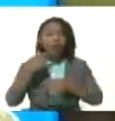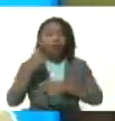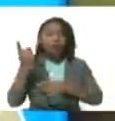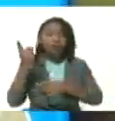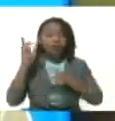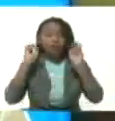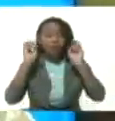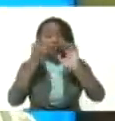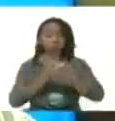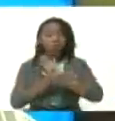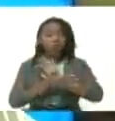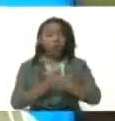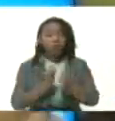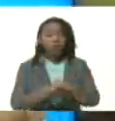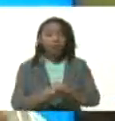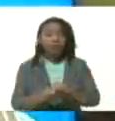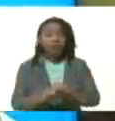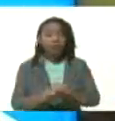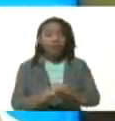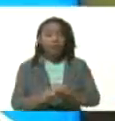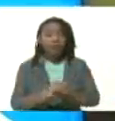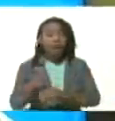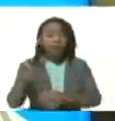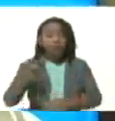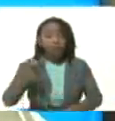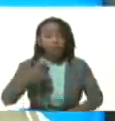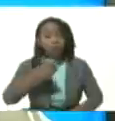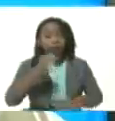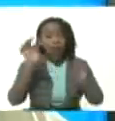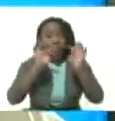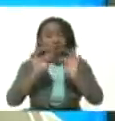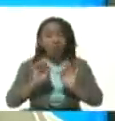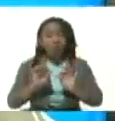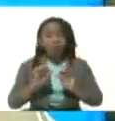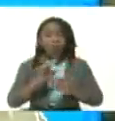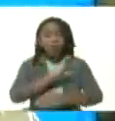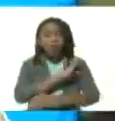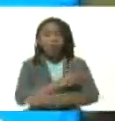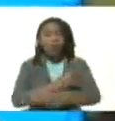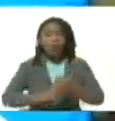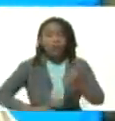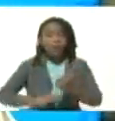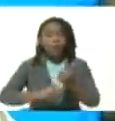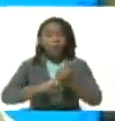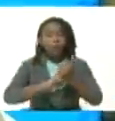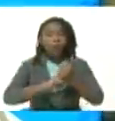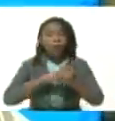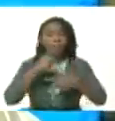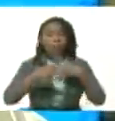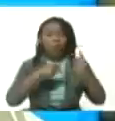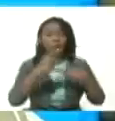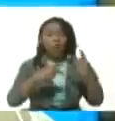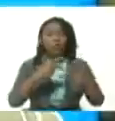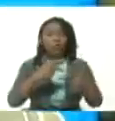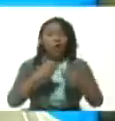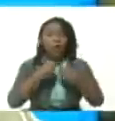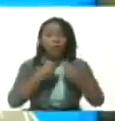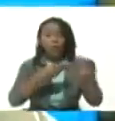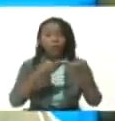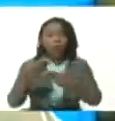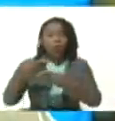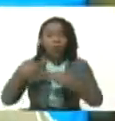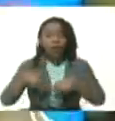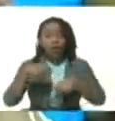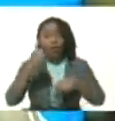caso, señor presidente, era la búsqueda, de alguna manera, de fortalecer el proceso de distribución de medicamentos. En este